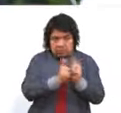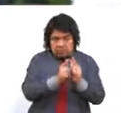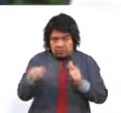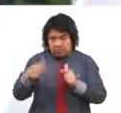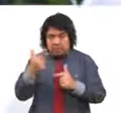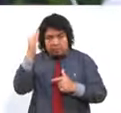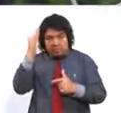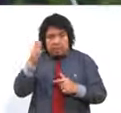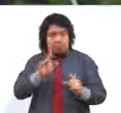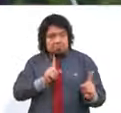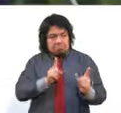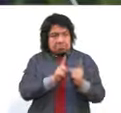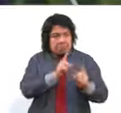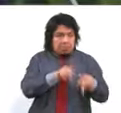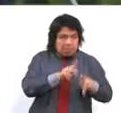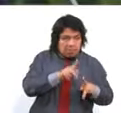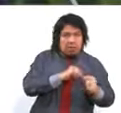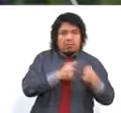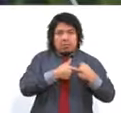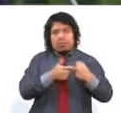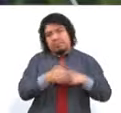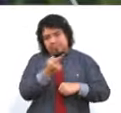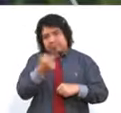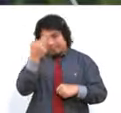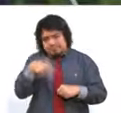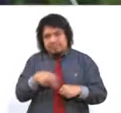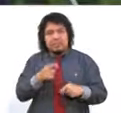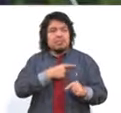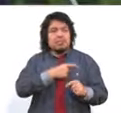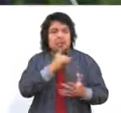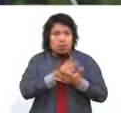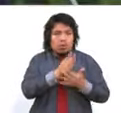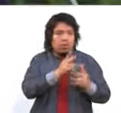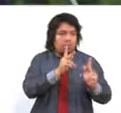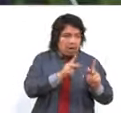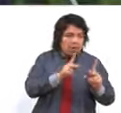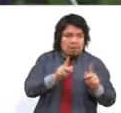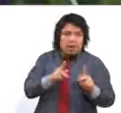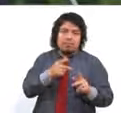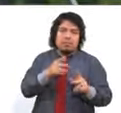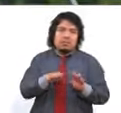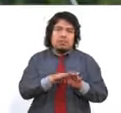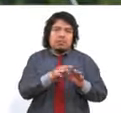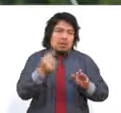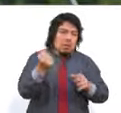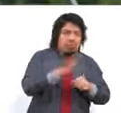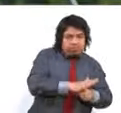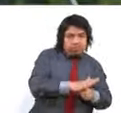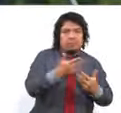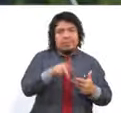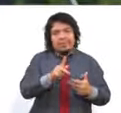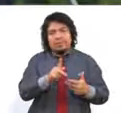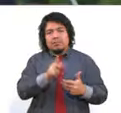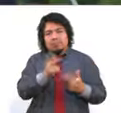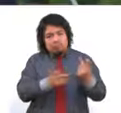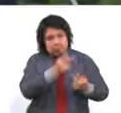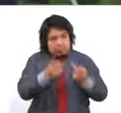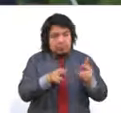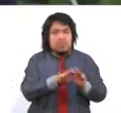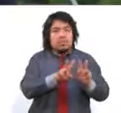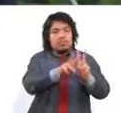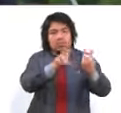líderes, y platicar con ellos, porque finalmente pues se tiene que resolver por diálogo más que por fuerza, que finalmente la tiene, ¿no? Pero es preguntarle cómo